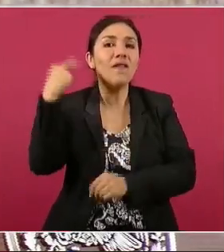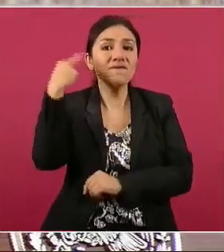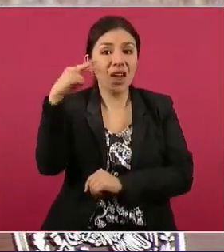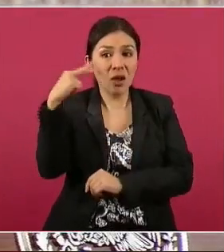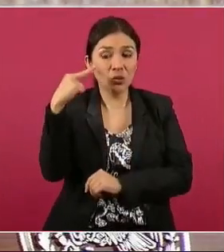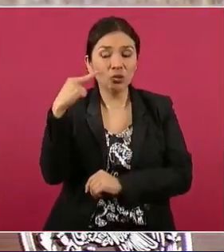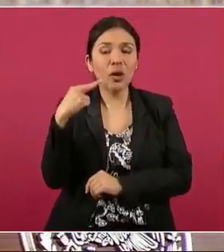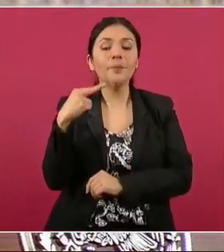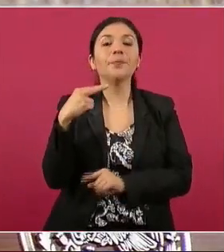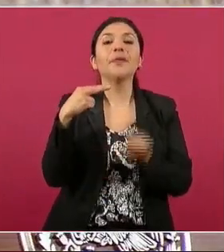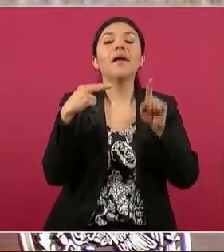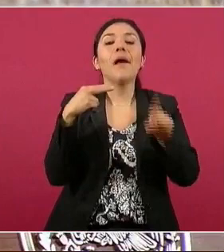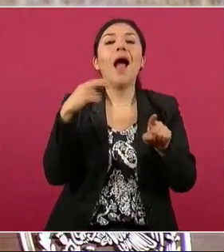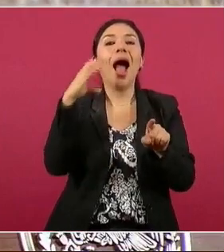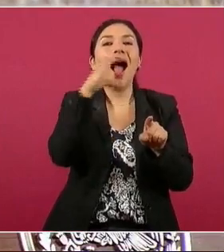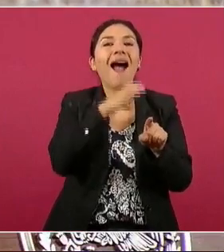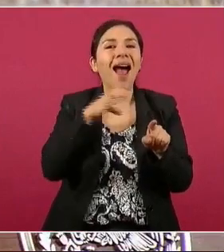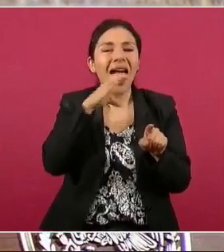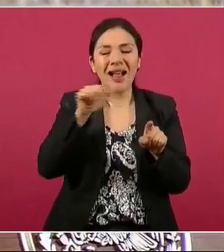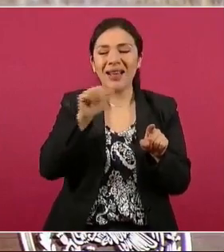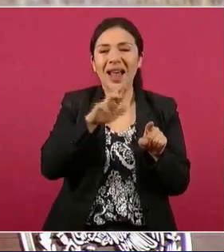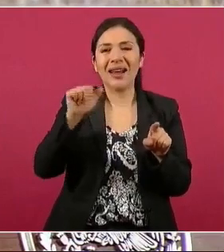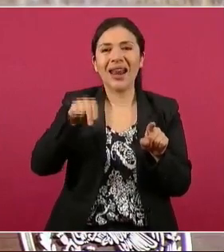Venustiano Carranza